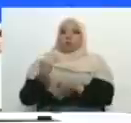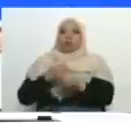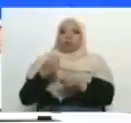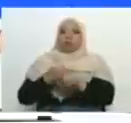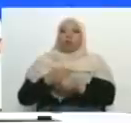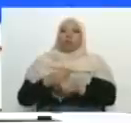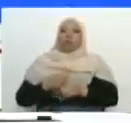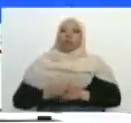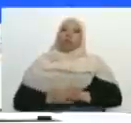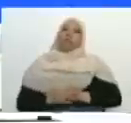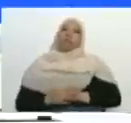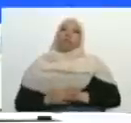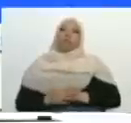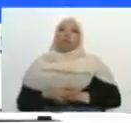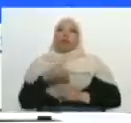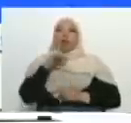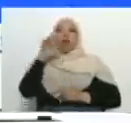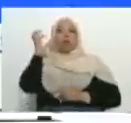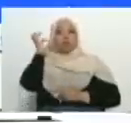señora Dinora Figuera,